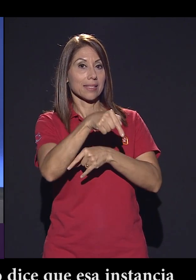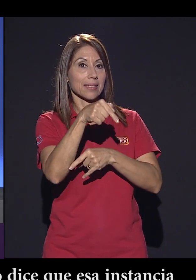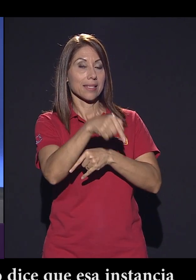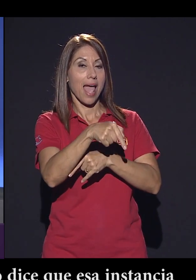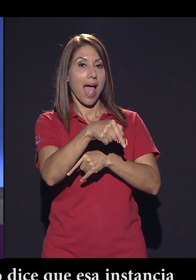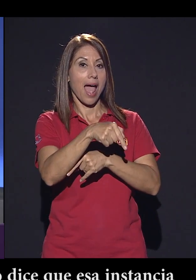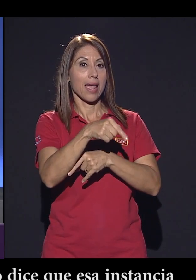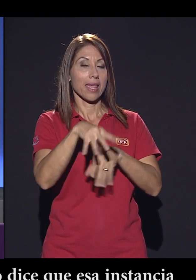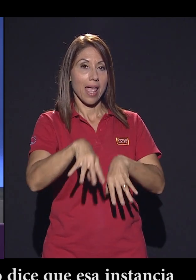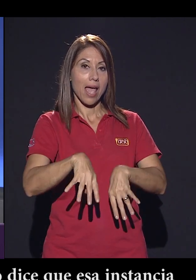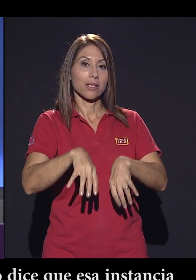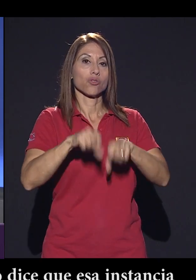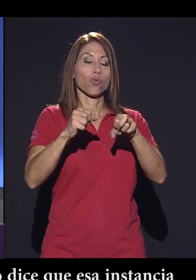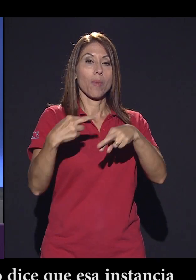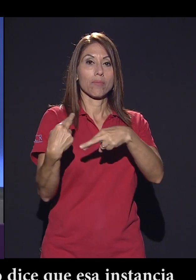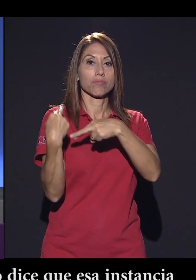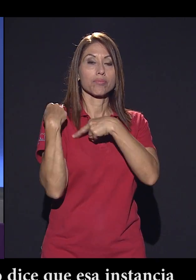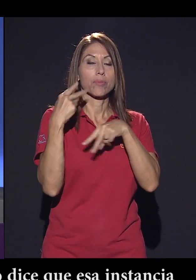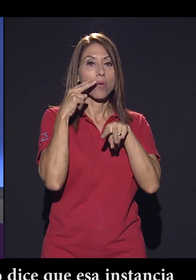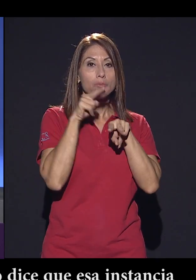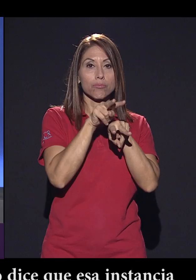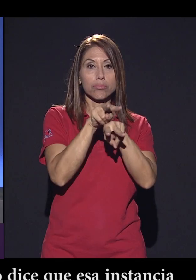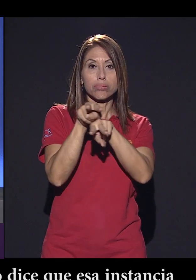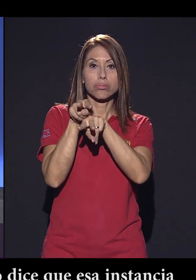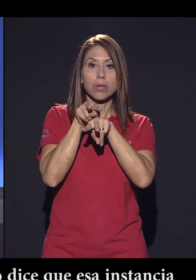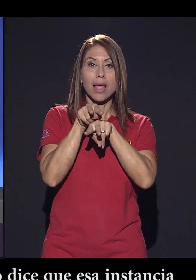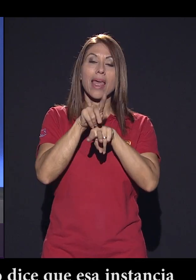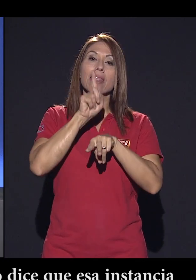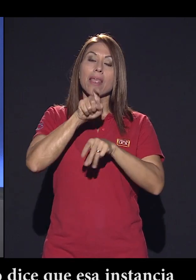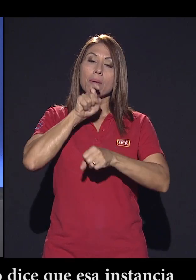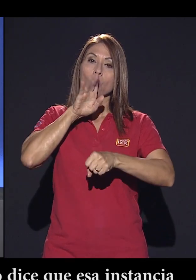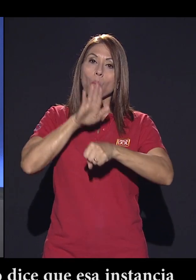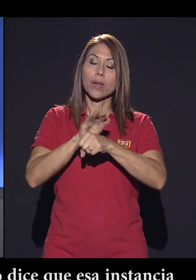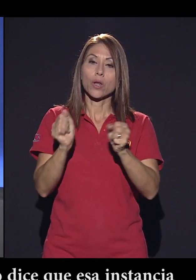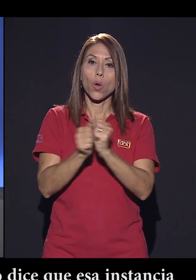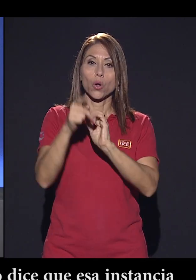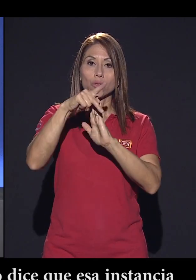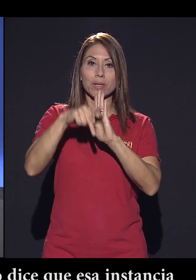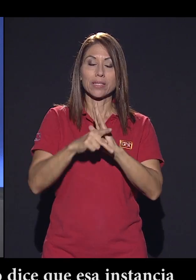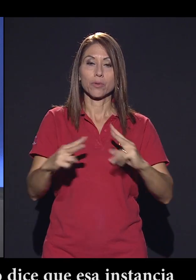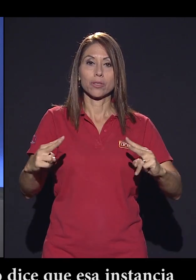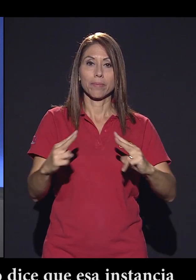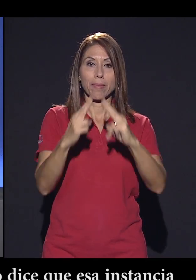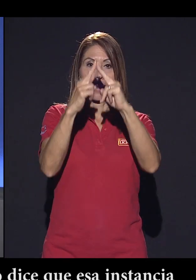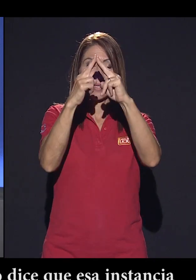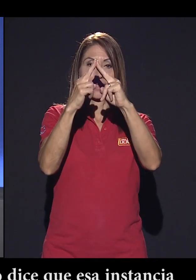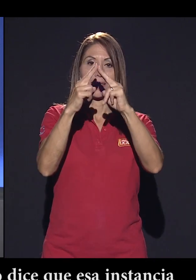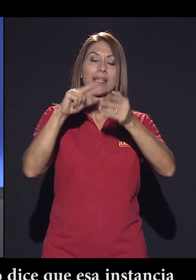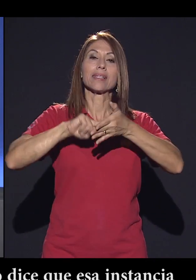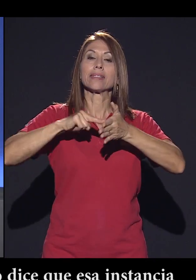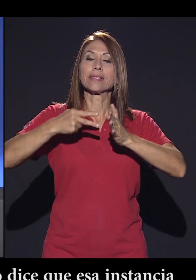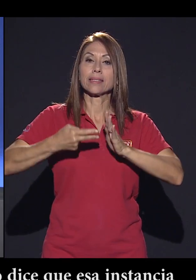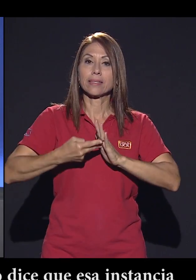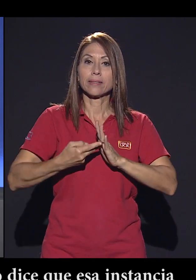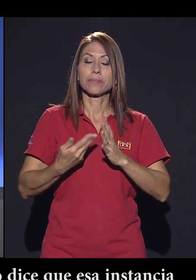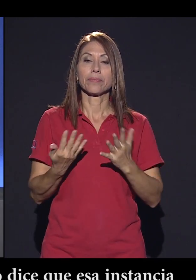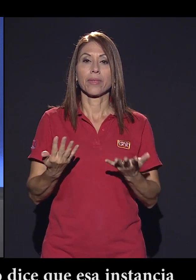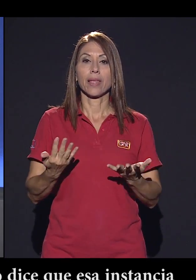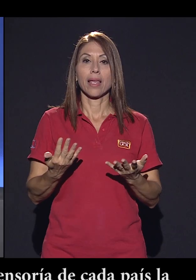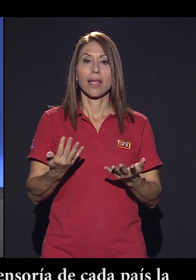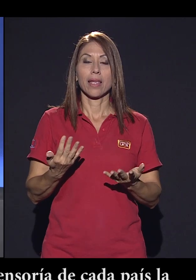un mecanismo debe cumplir con el principio de París, prácticamente está